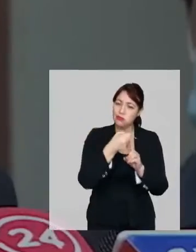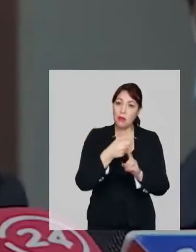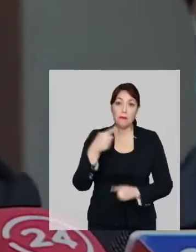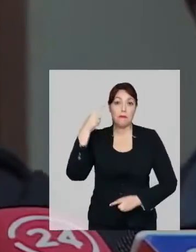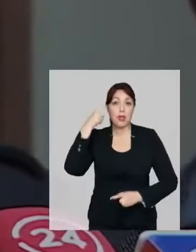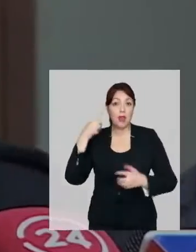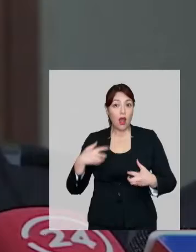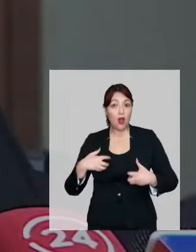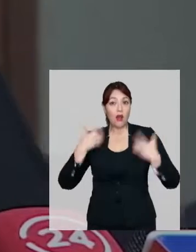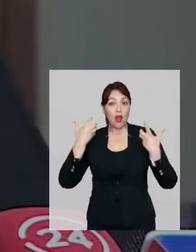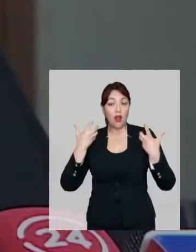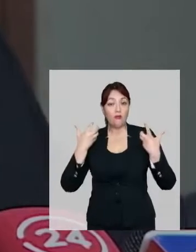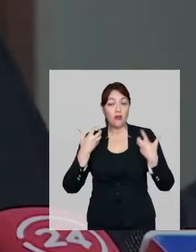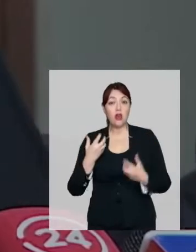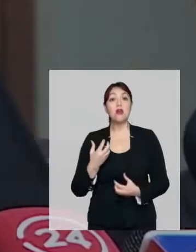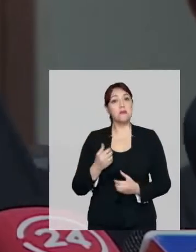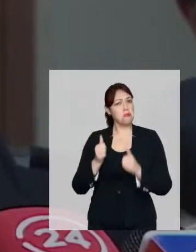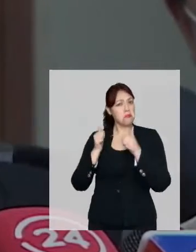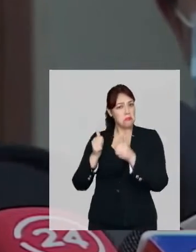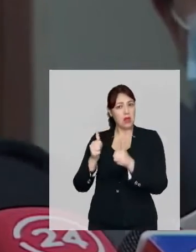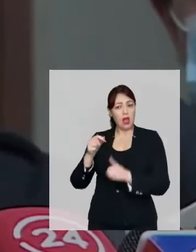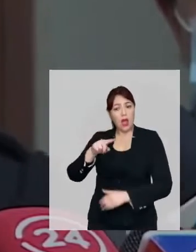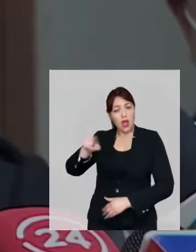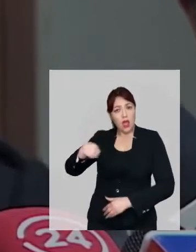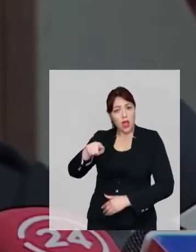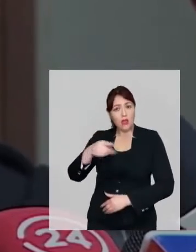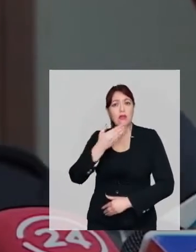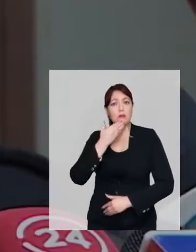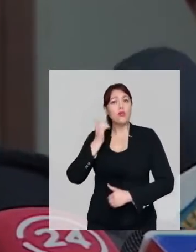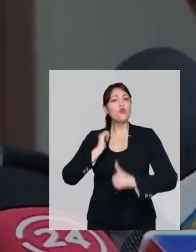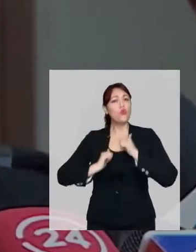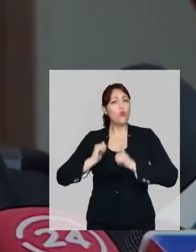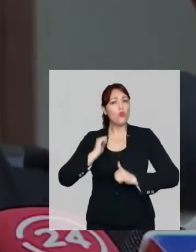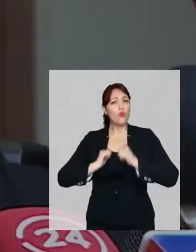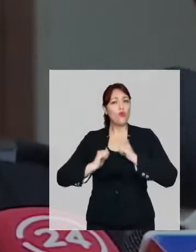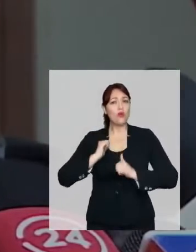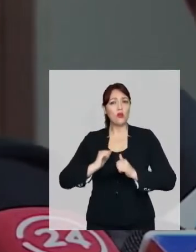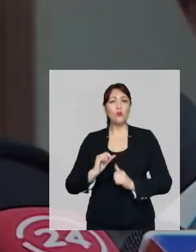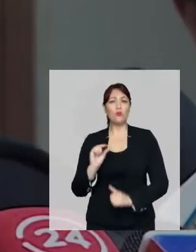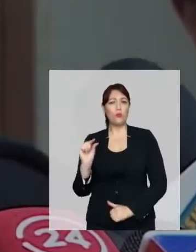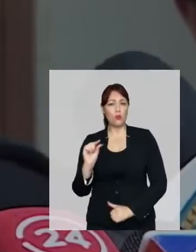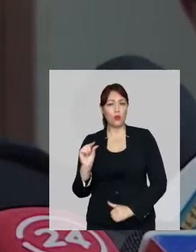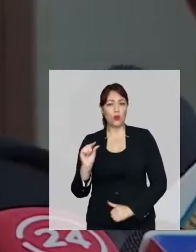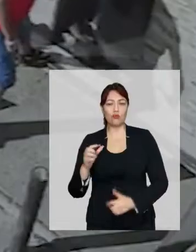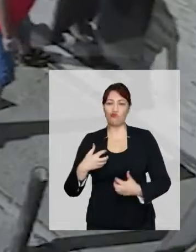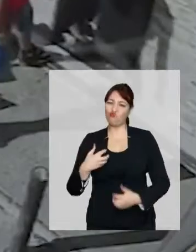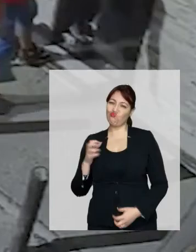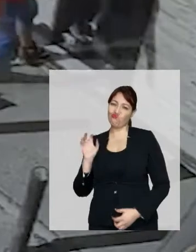Pensar con rabia. Me parece conveniente que ellos ahora también sufran un poquitito. Es odiar.